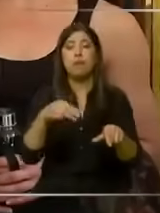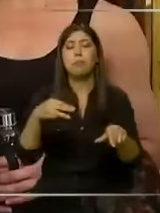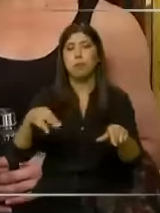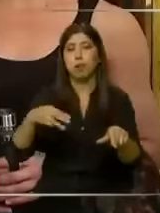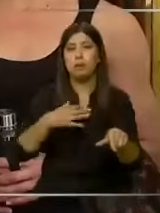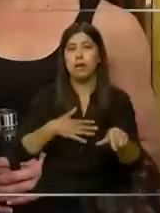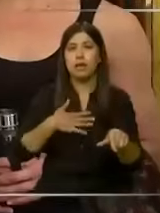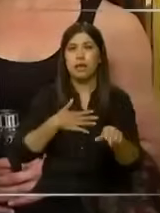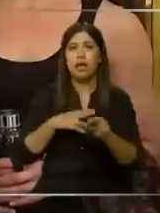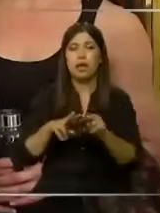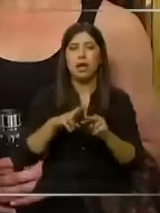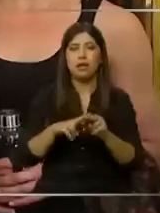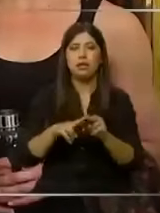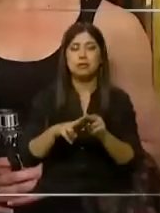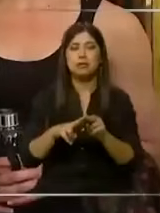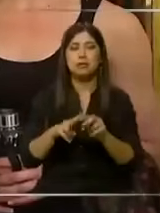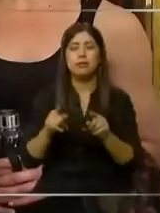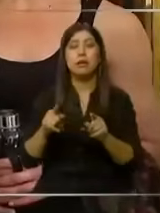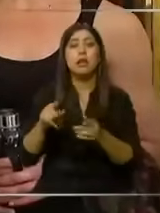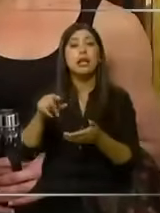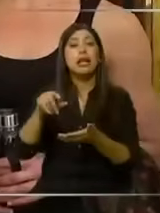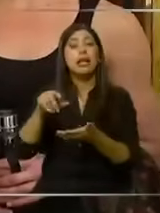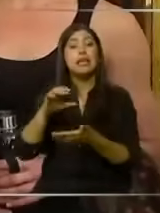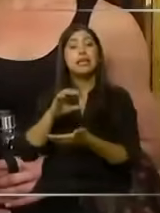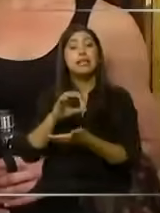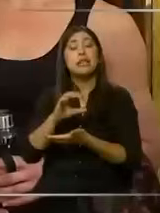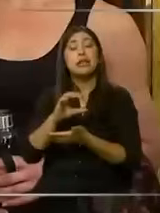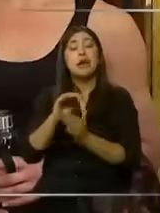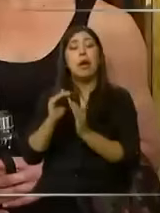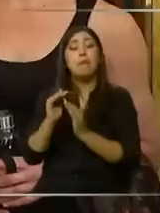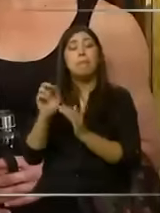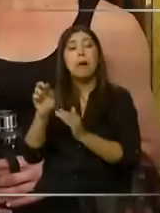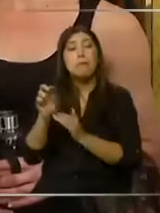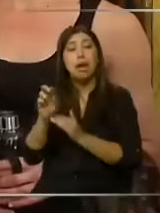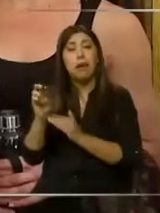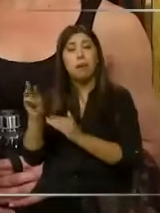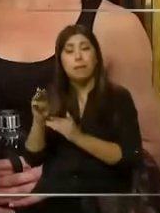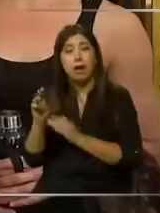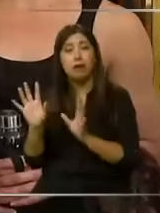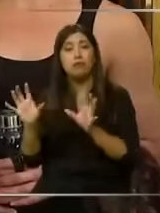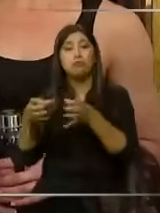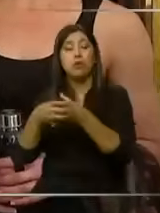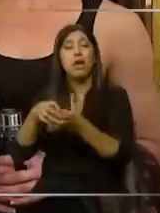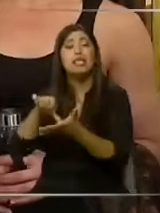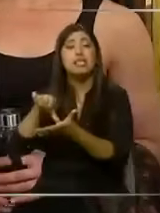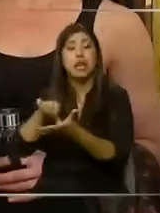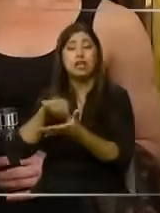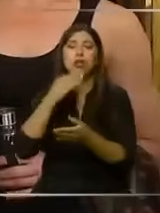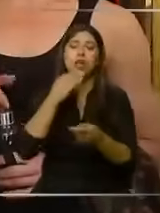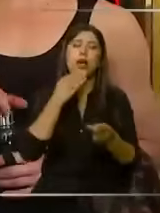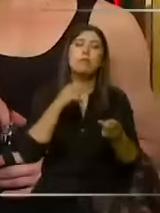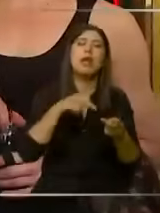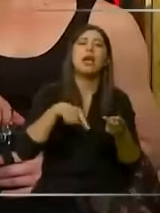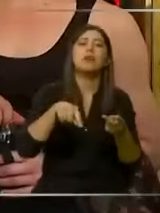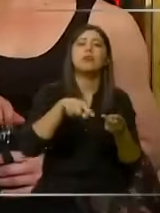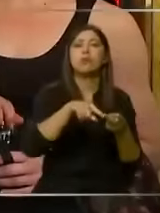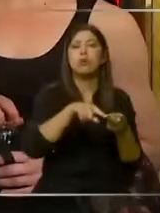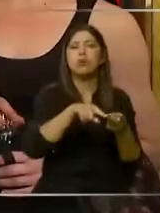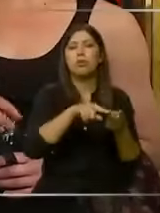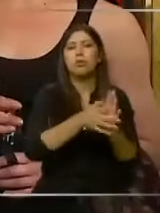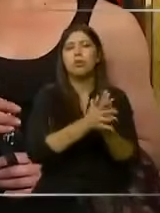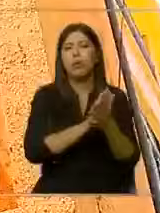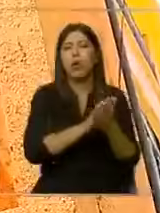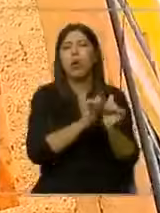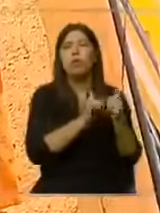municipalidad y en la cual el centro de padres, el establecimiento como apoderado, estudiante, la comunidad en general también ha luchado para